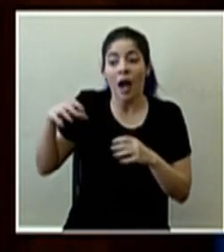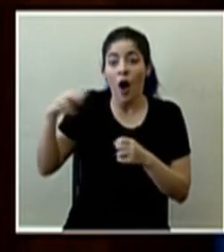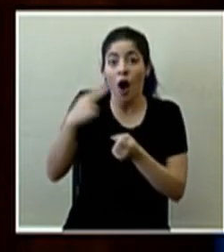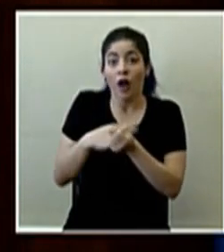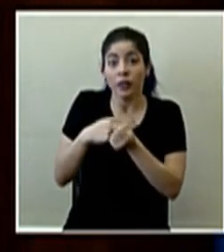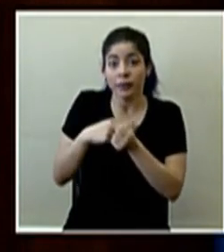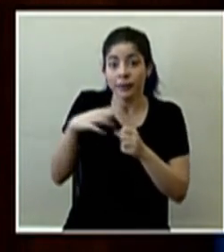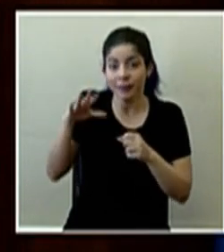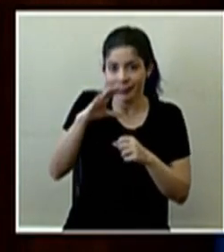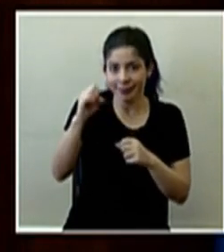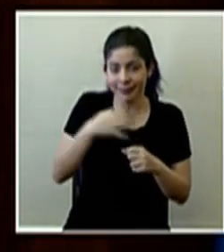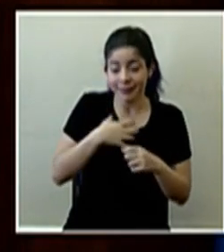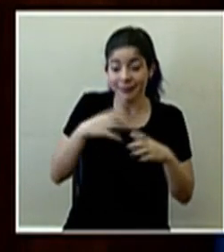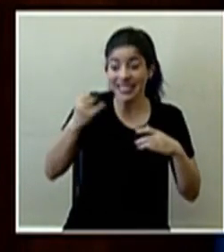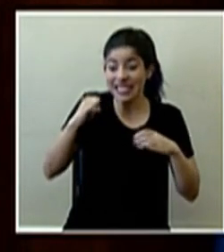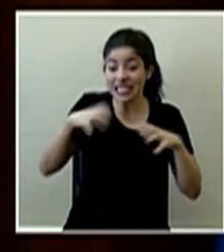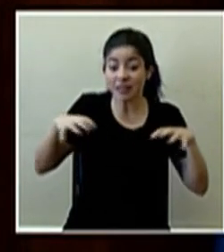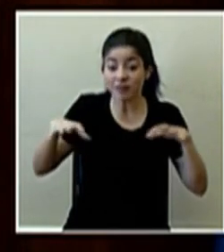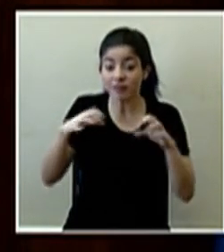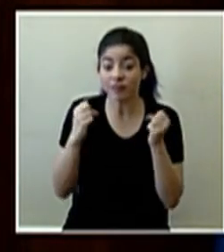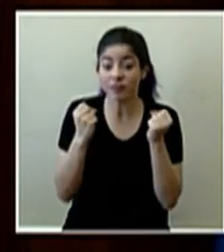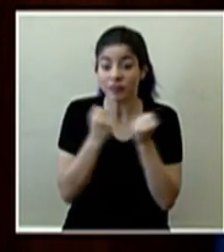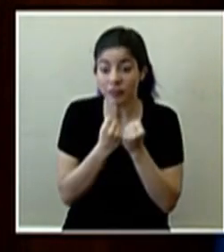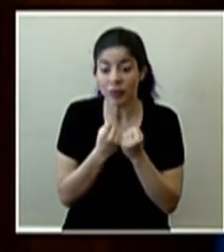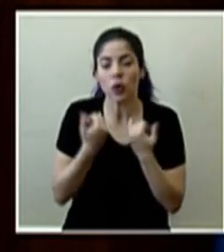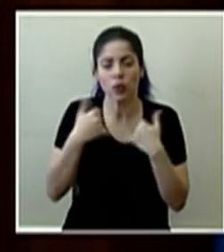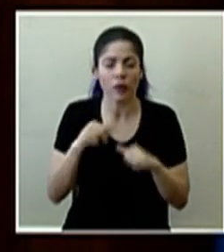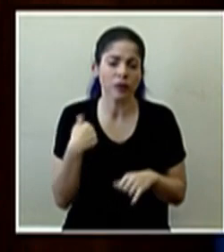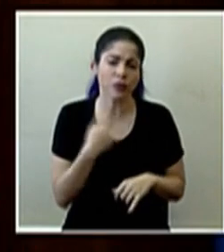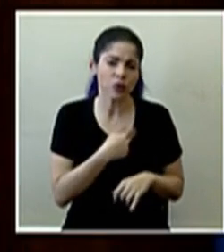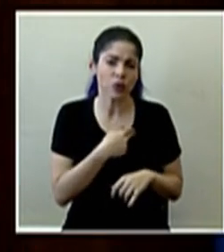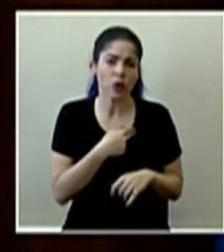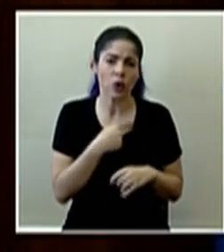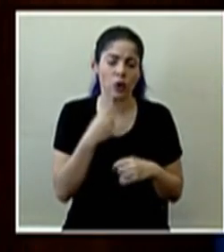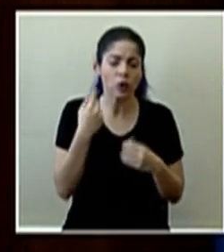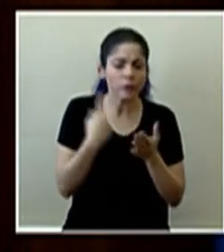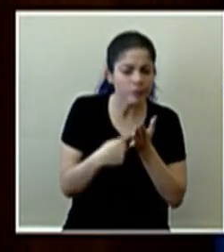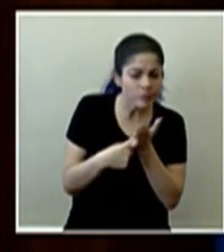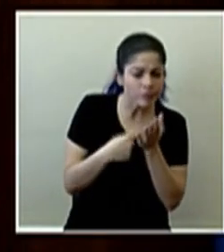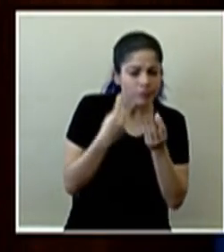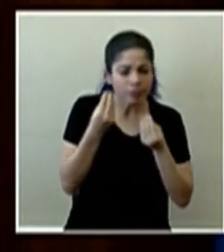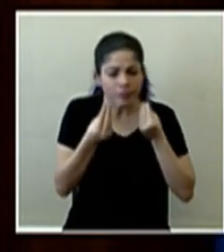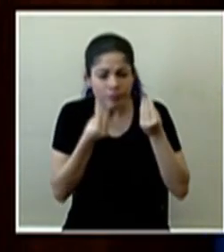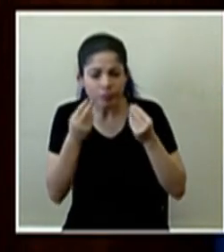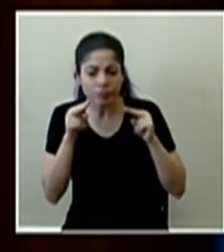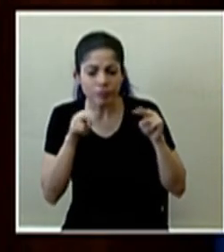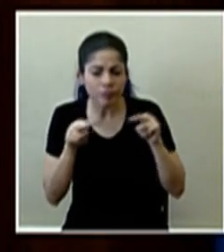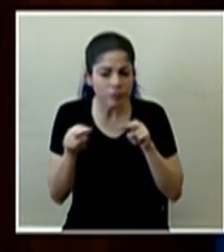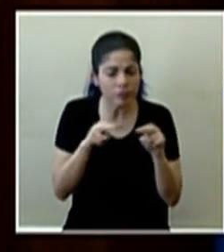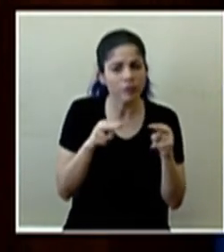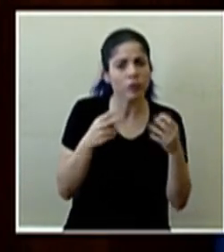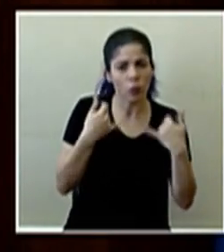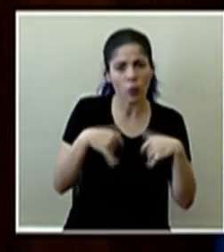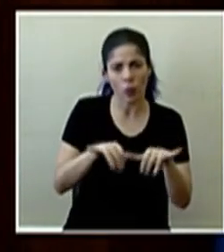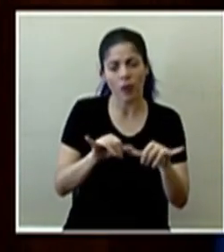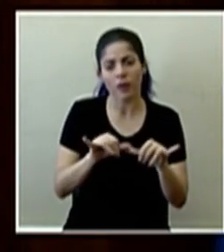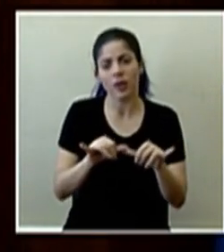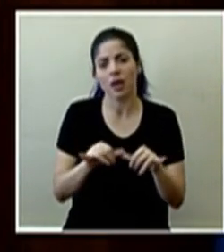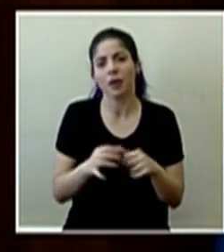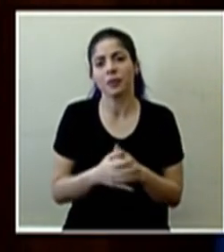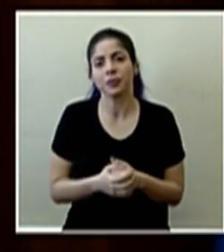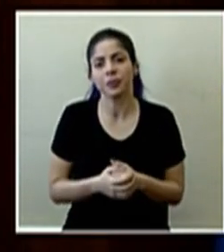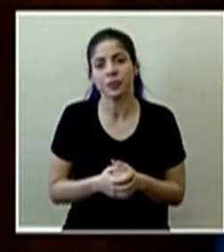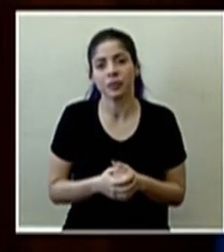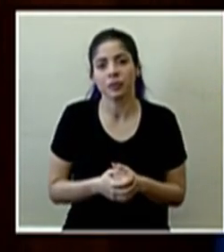los hospitales de la Caja. Entonces, eso es algo que siempre está en discusión y lo